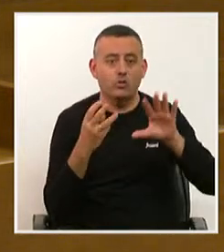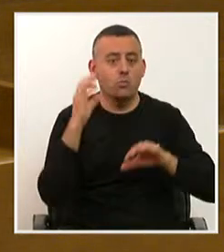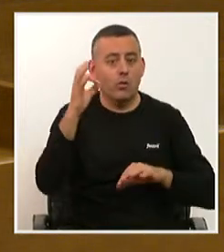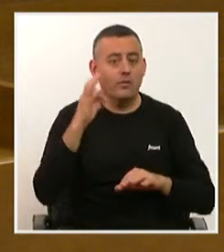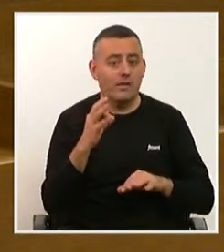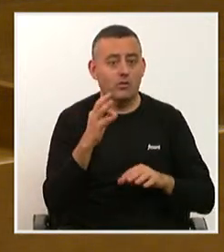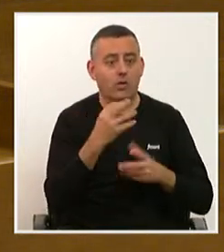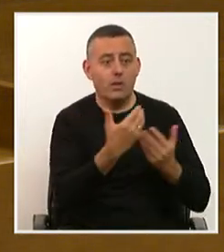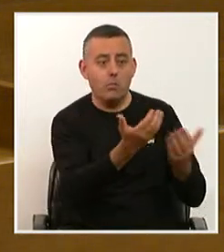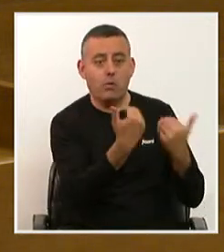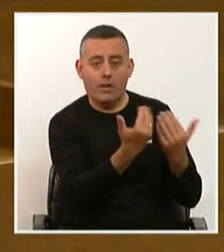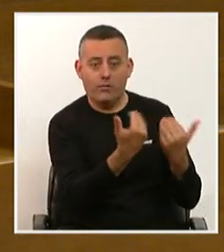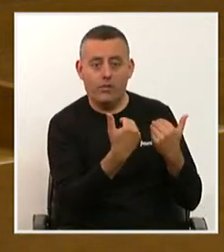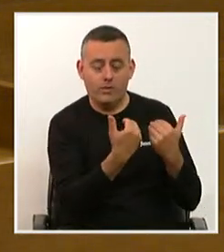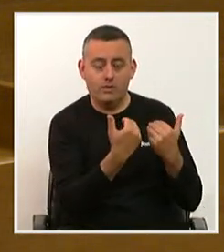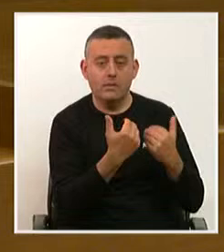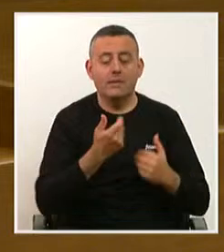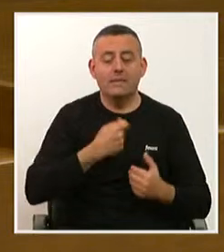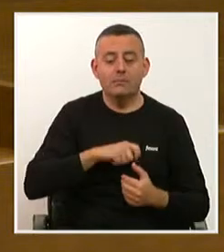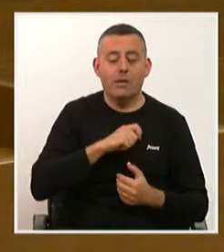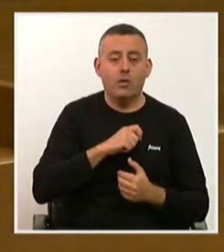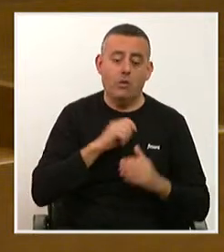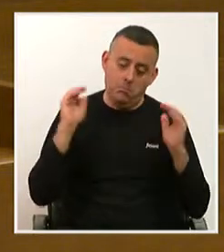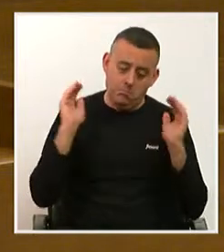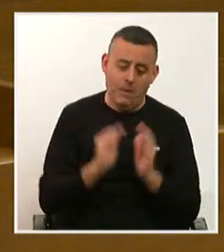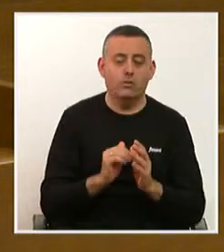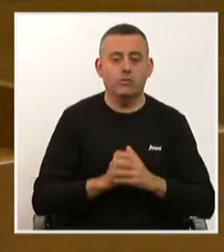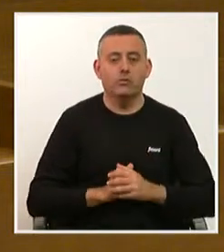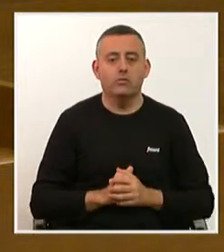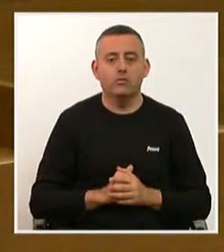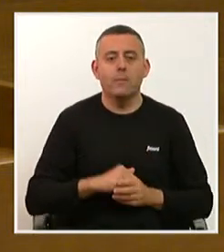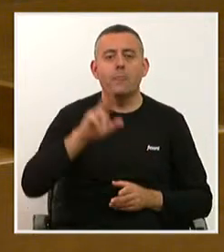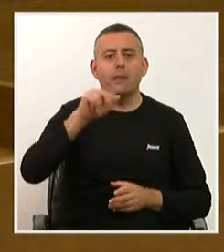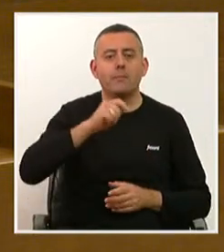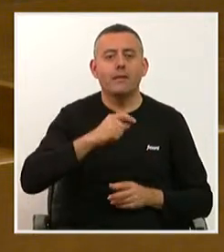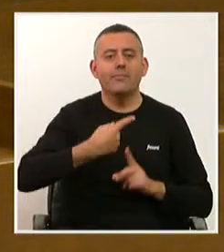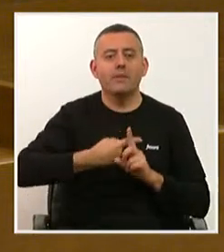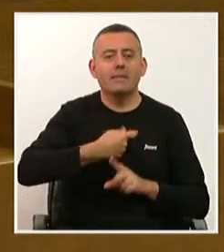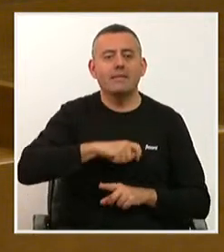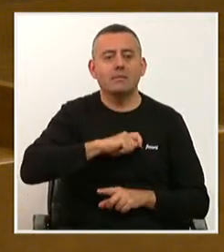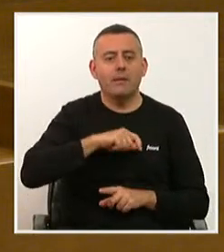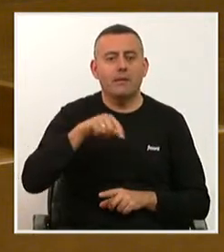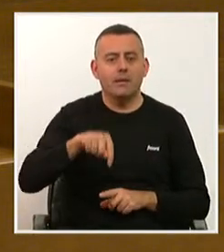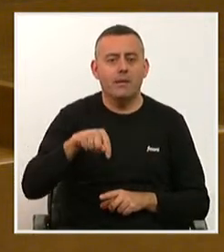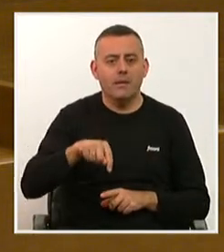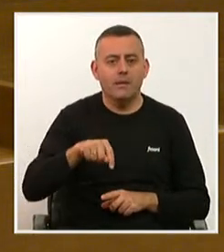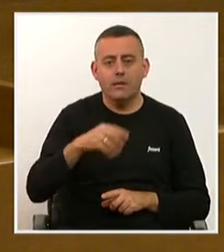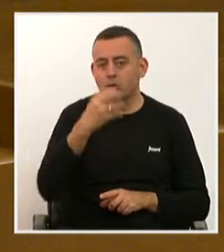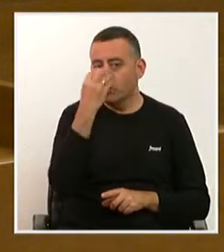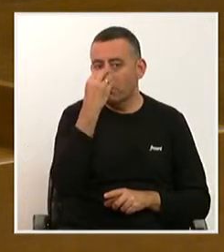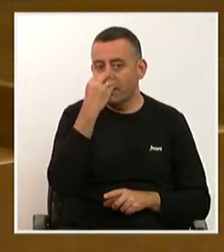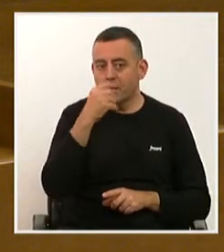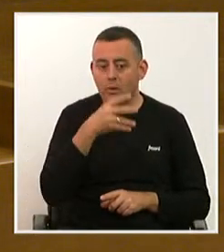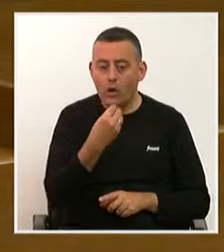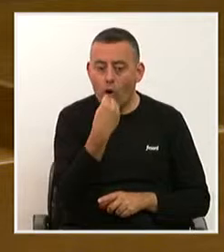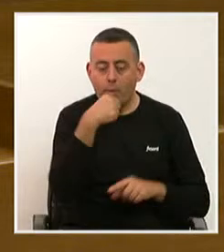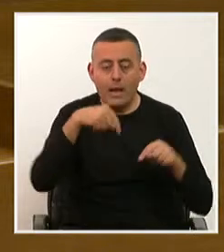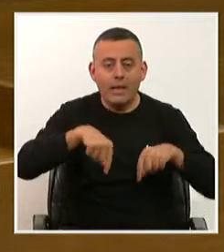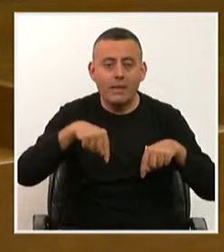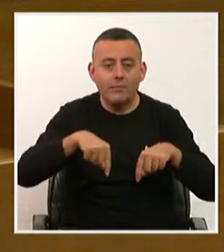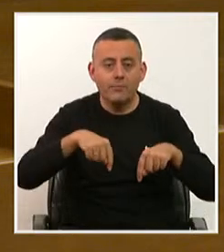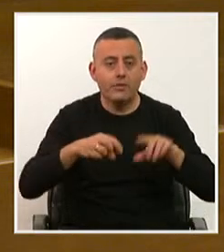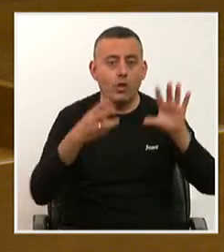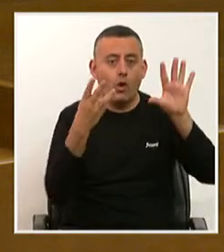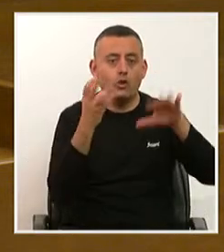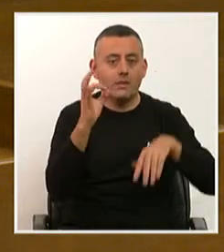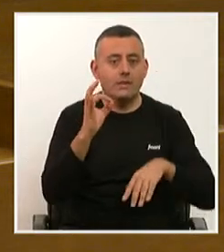mientras el español hay de endre imento pero lo más preocupante es a nivel nacional a nivel nacional el tomate que consumimos el 80%